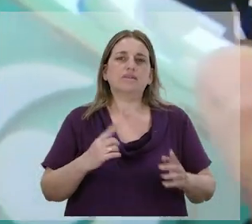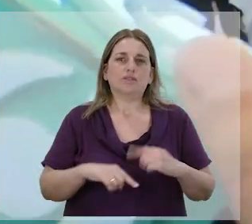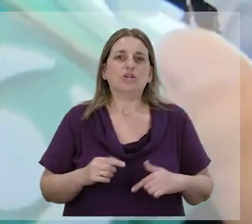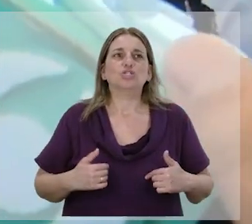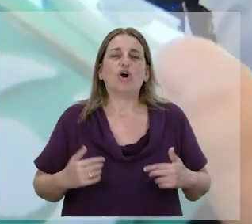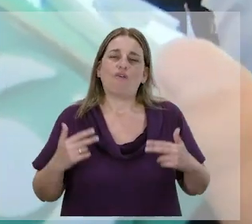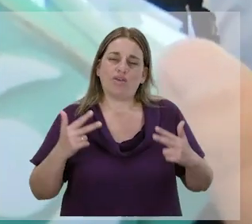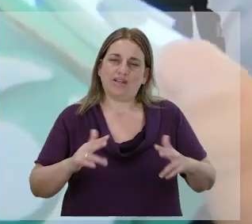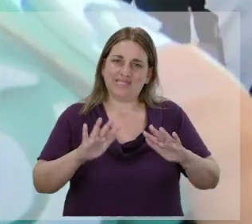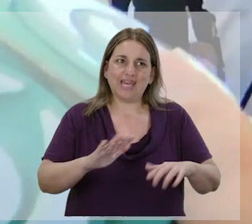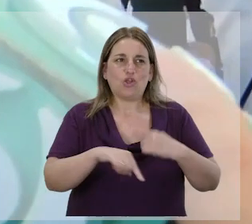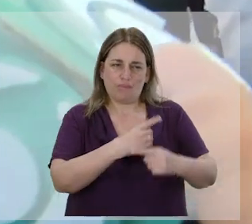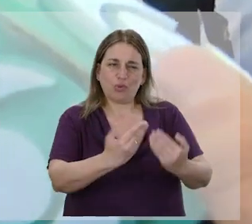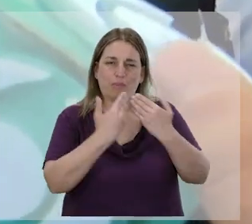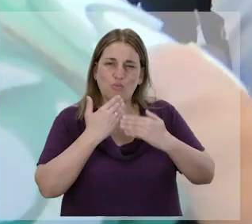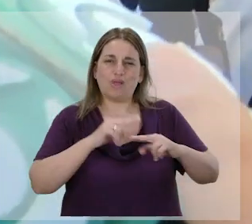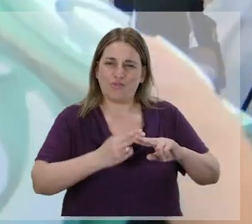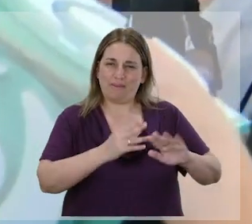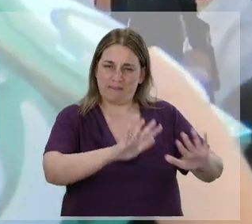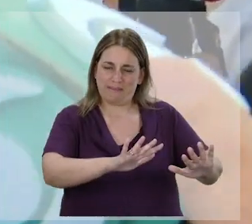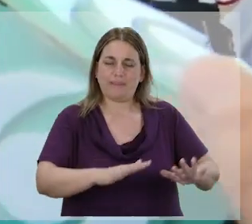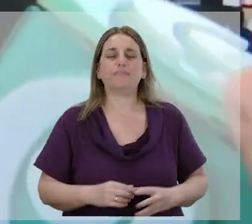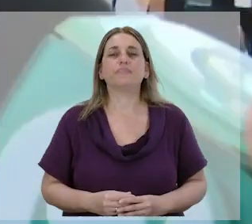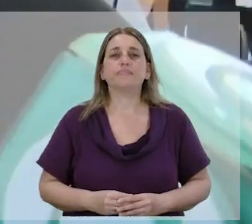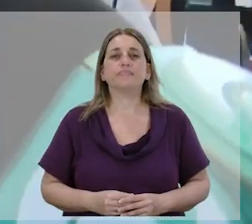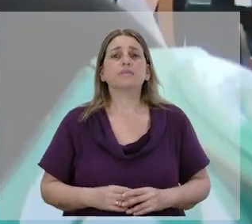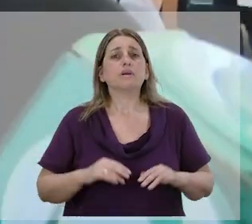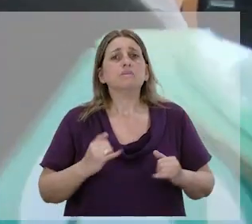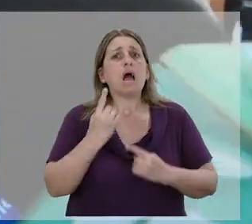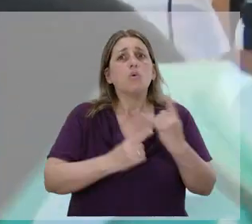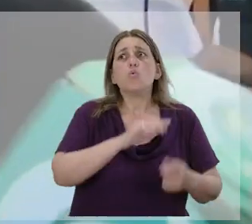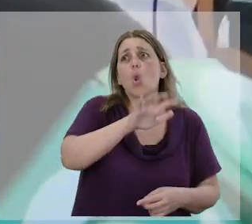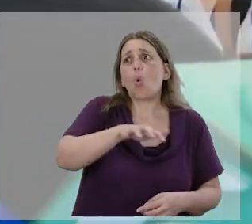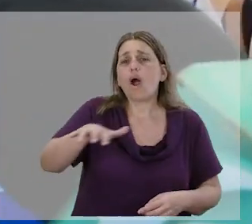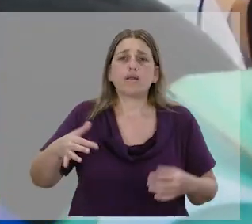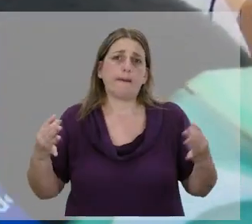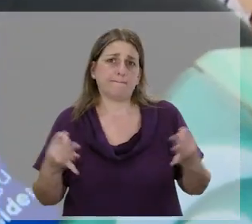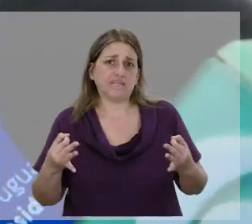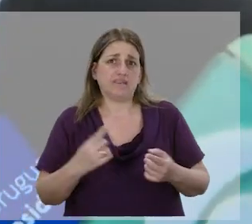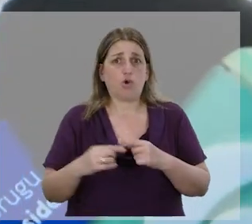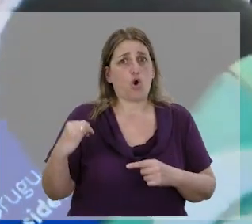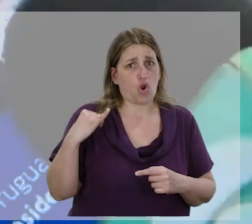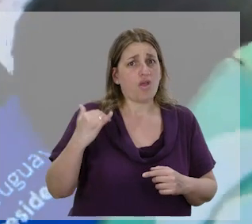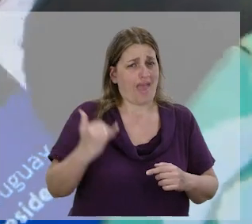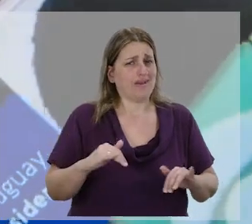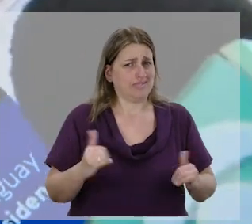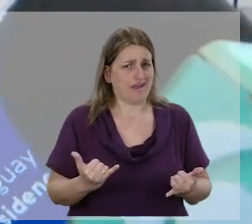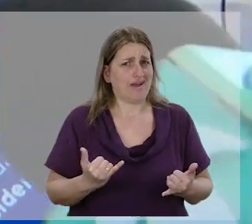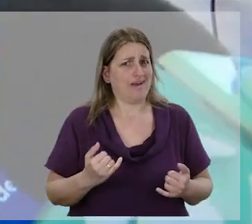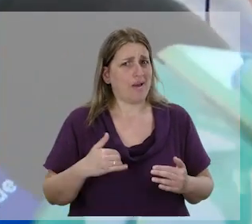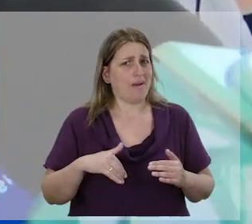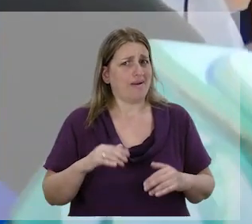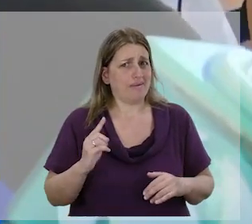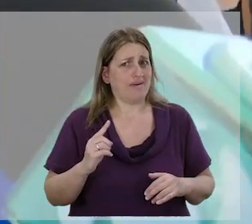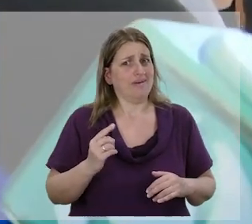bien. Déjame que yo voy aterrizando el tema y después vos me repreguntás. Estamos con alguna zona franca. Colonia tiene